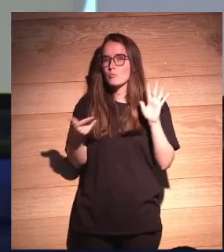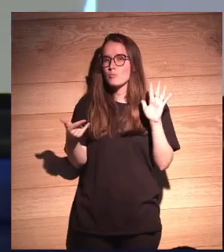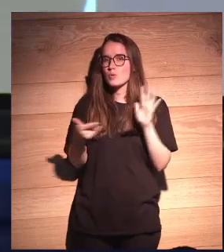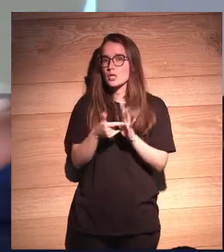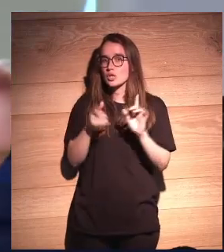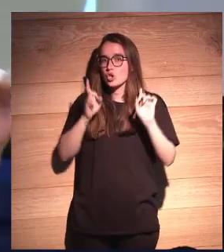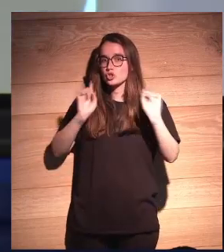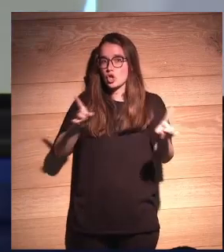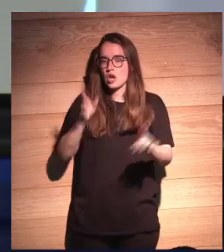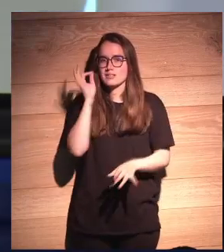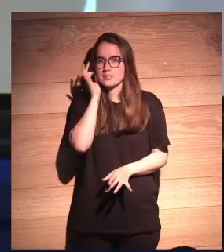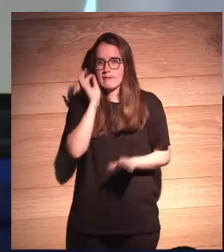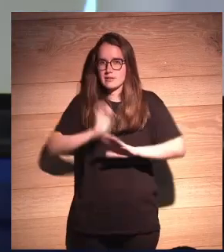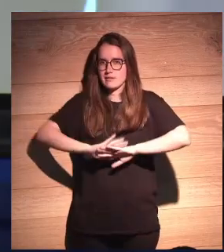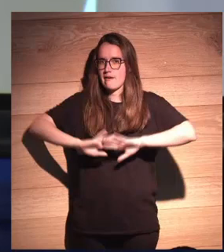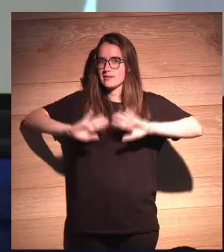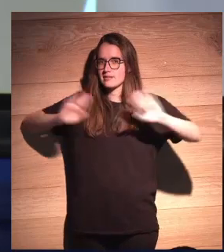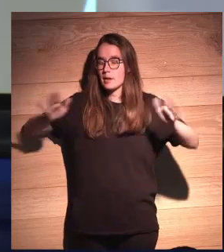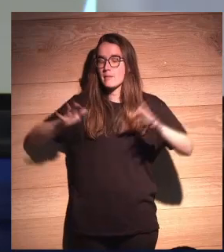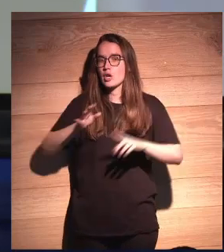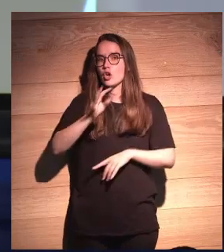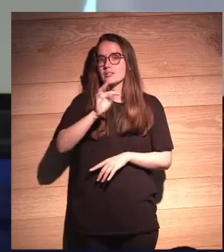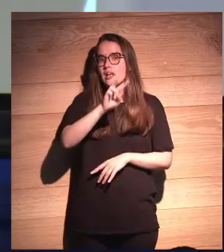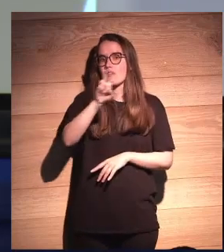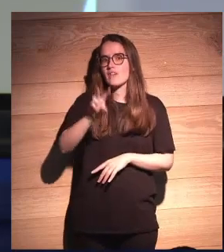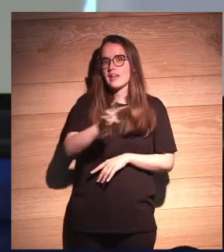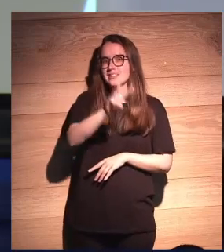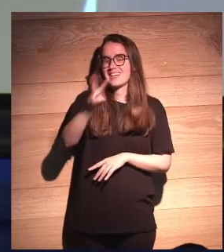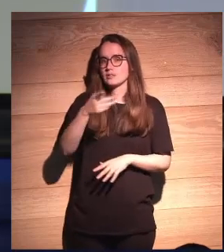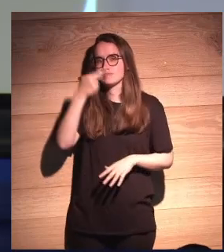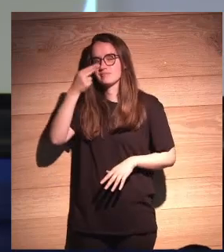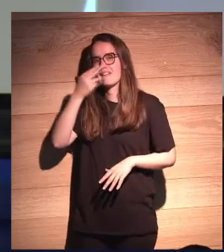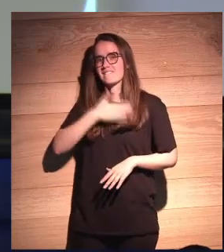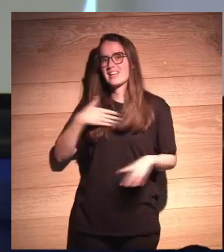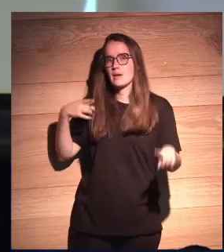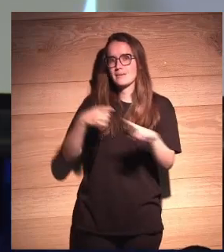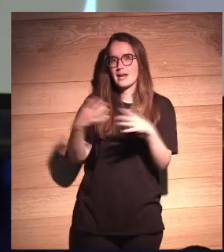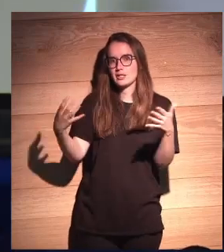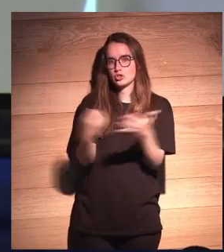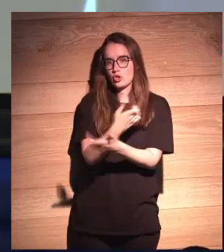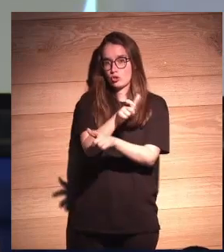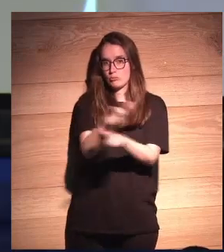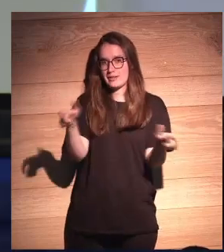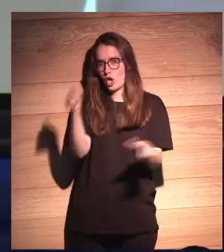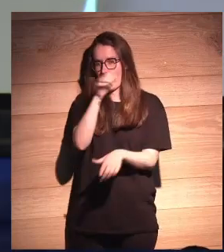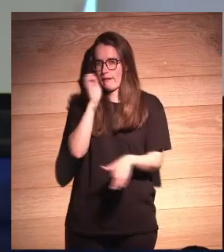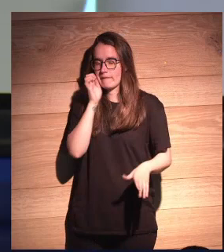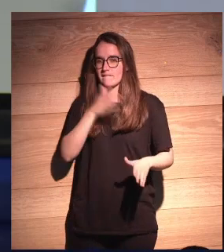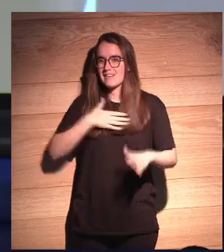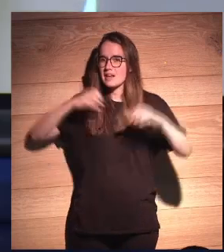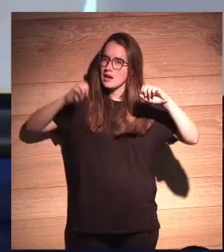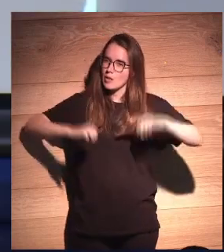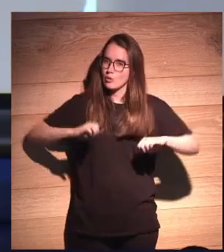que era solo sobre chicas y ya está, pero TV3, cuando se interesó, quería algo que fuera para todos los públicos y querían